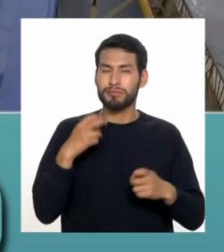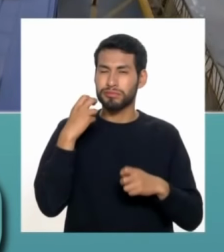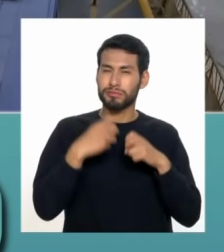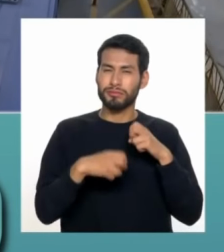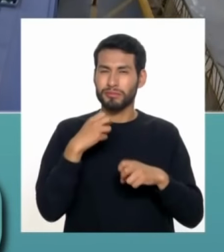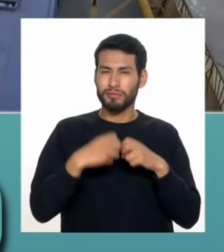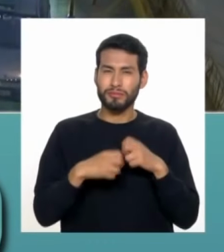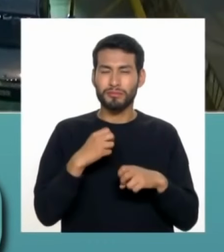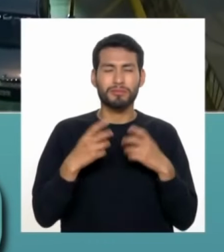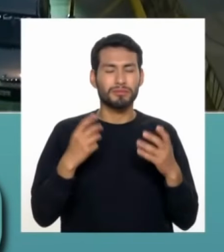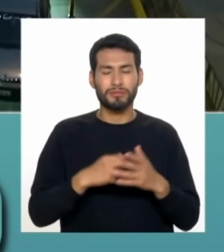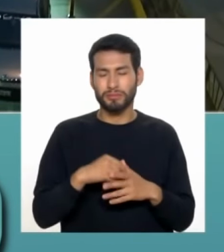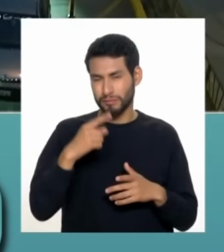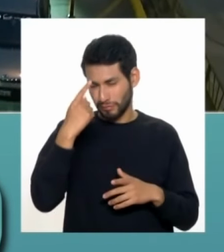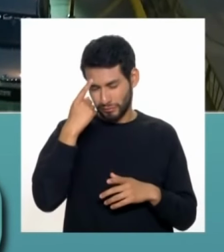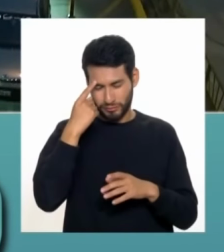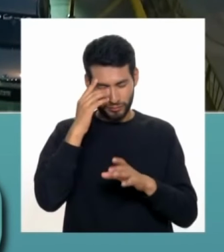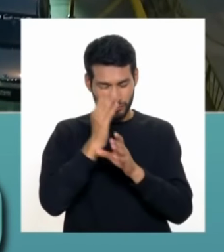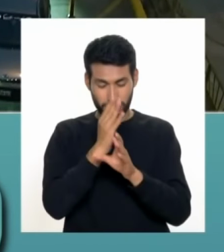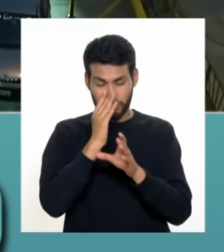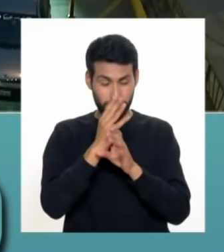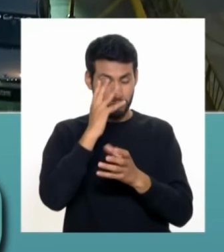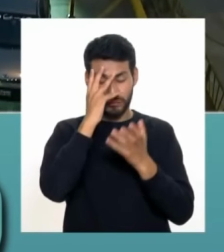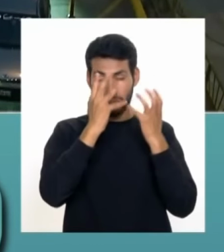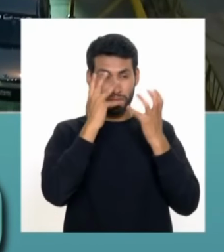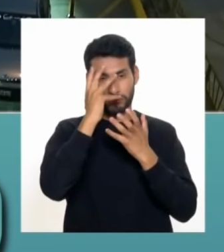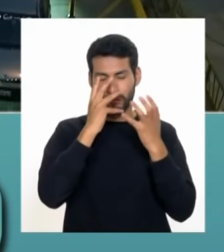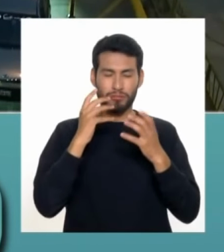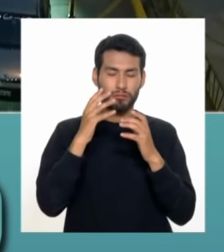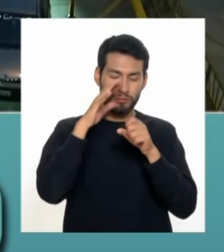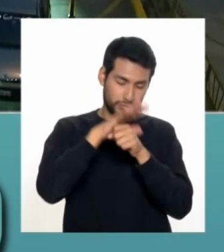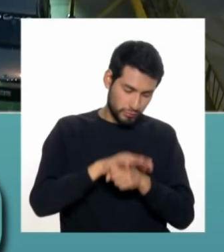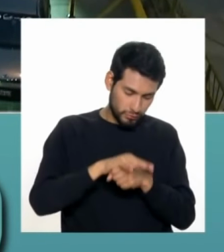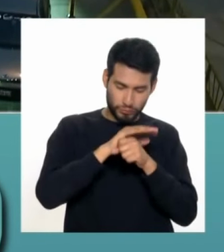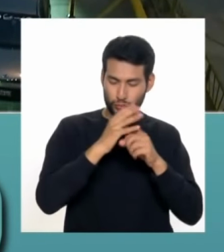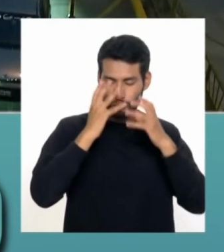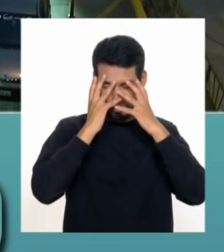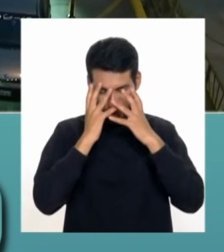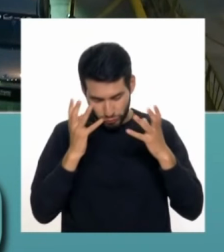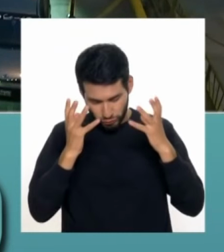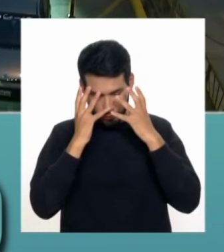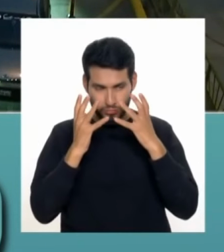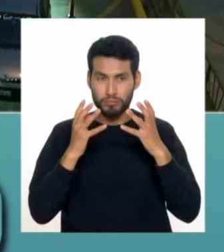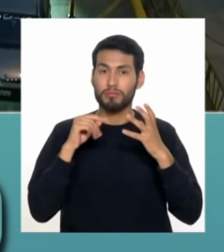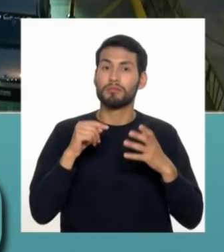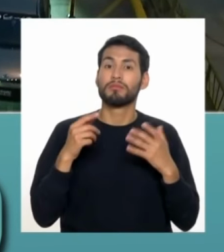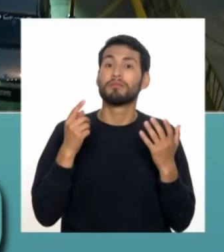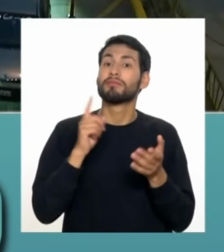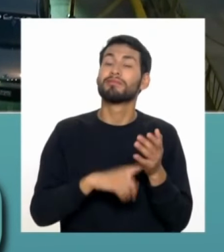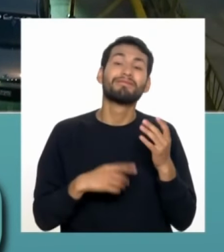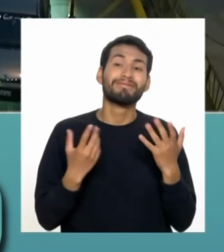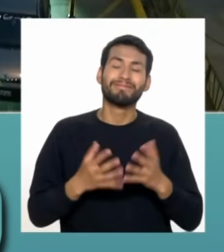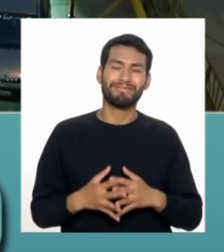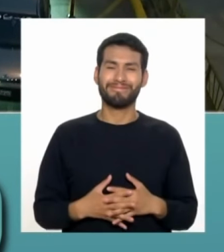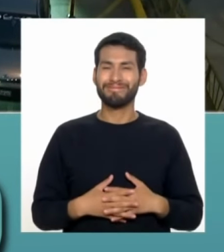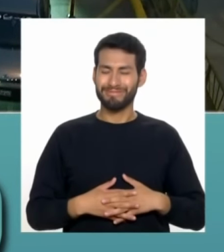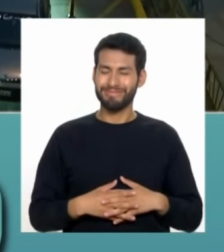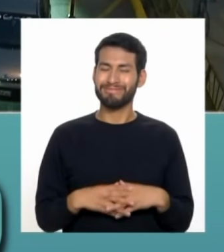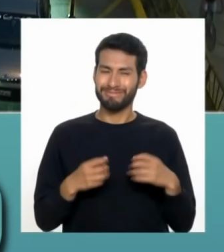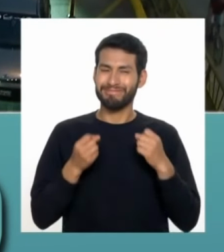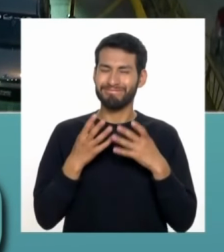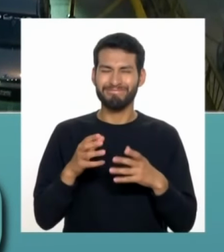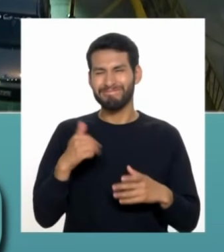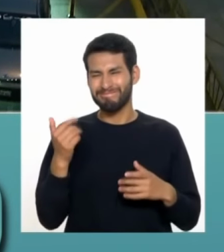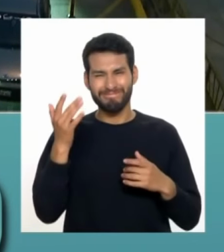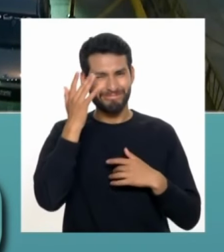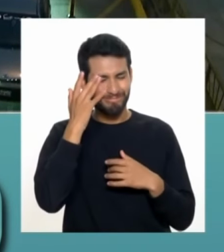problemas, efectos psicológicos en la persona, ¿no? Estrés, tensión, y eso te implica que te afecta